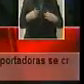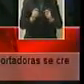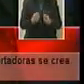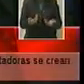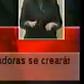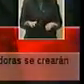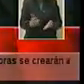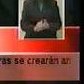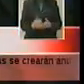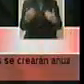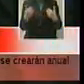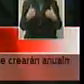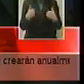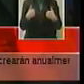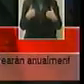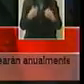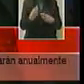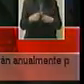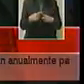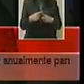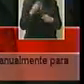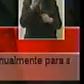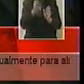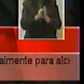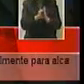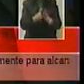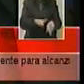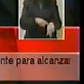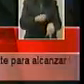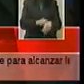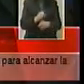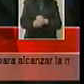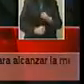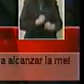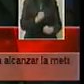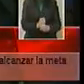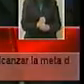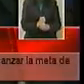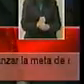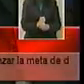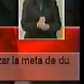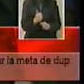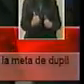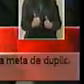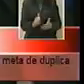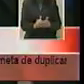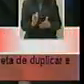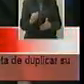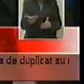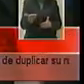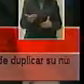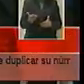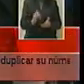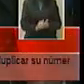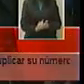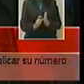porque tenemos múltiples ejemplos a lo largo del año en la cual se han pedido